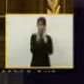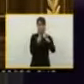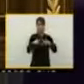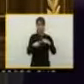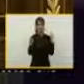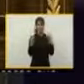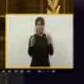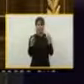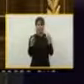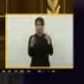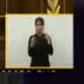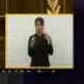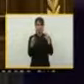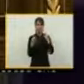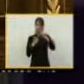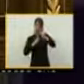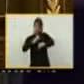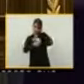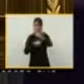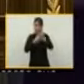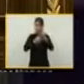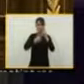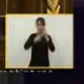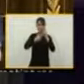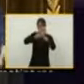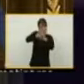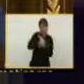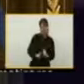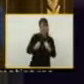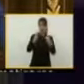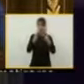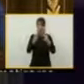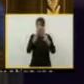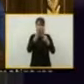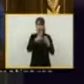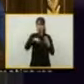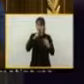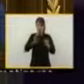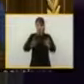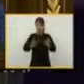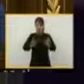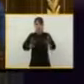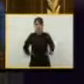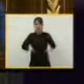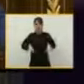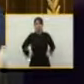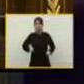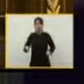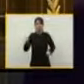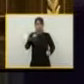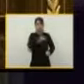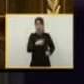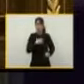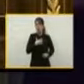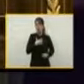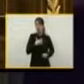un contexto de restricción presupuestaria que también es impepinable y evidente. A partir de ahí creo que es probablemente el acuerdo más de izquierdas